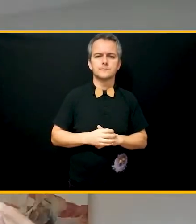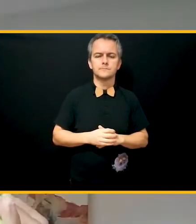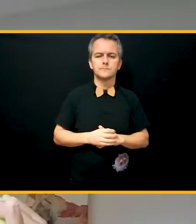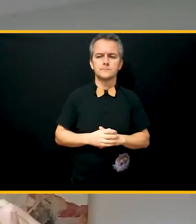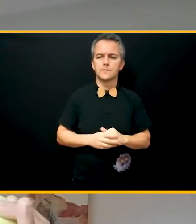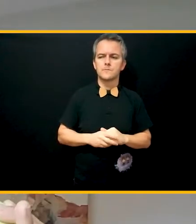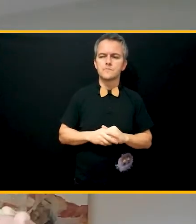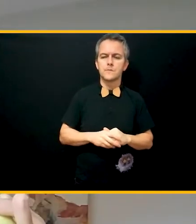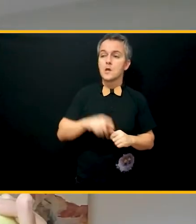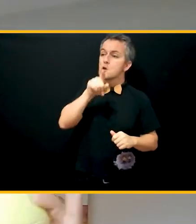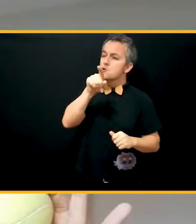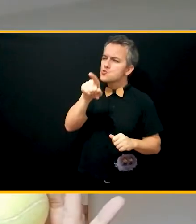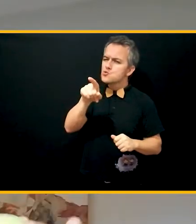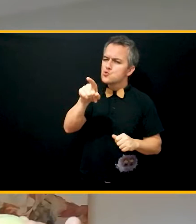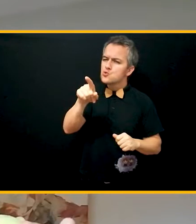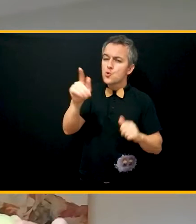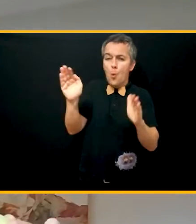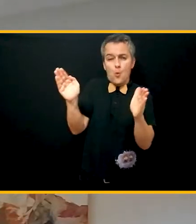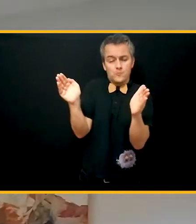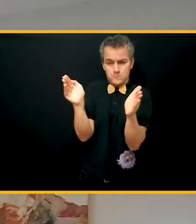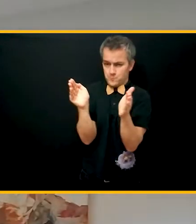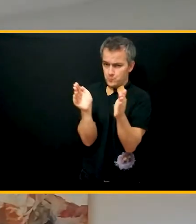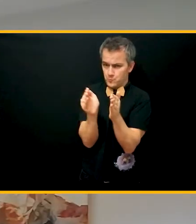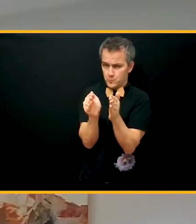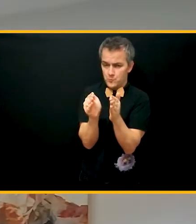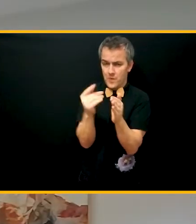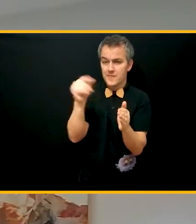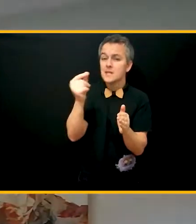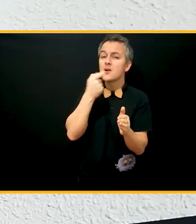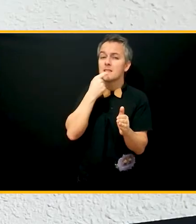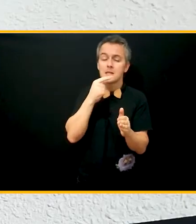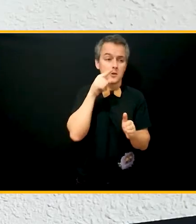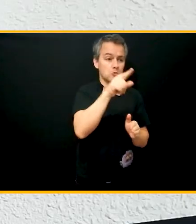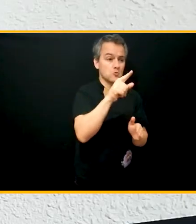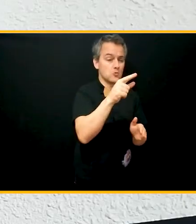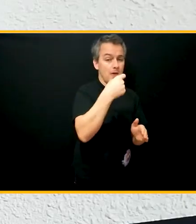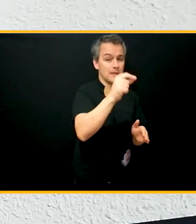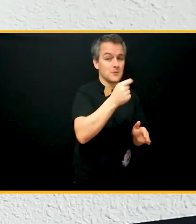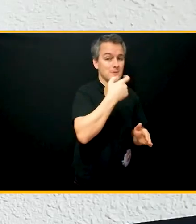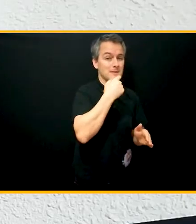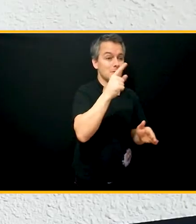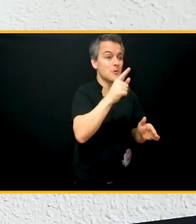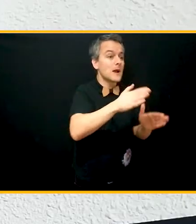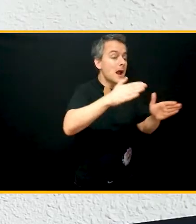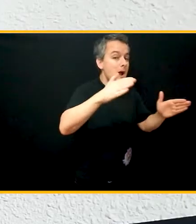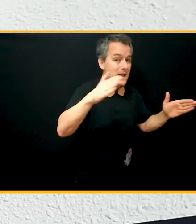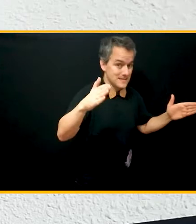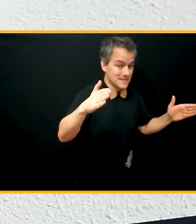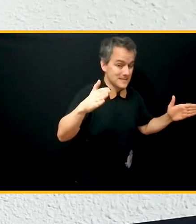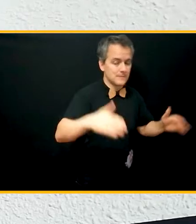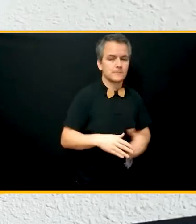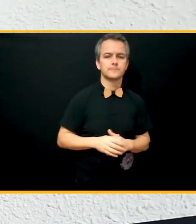You very small. You very big. Big, small,